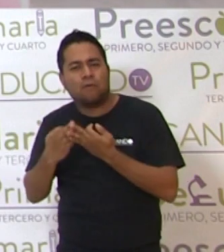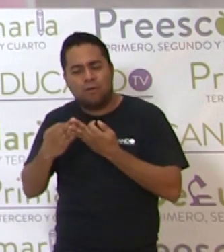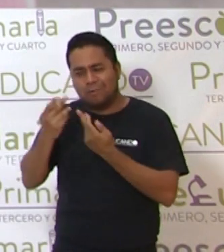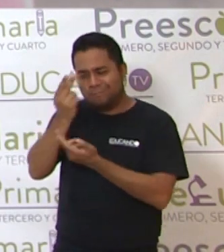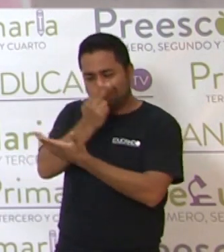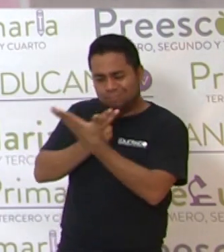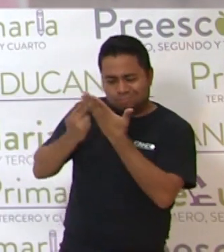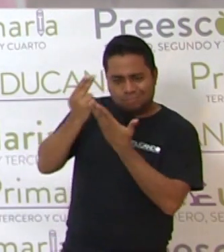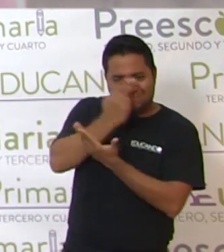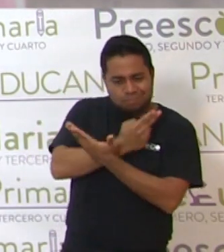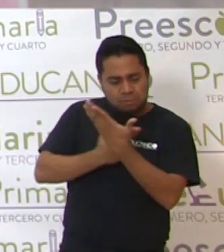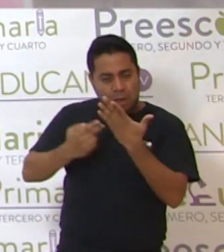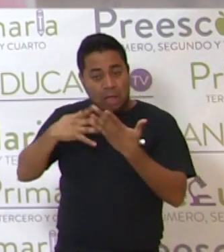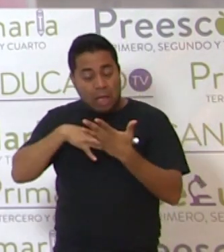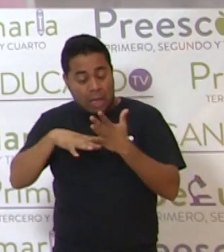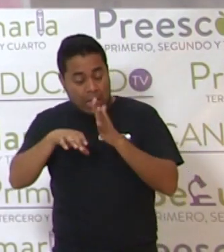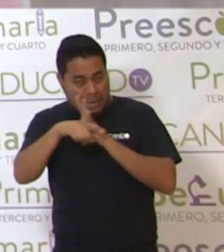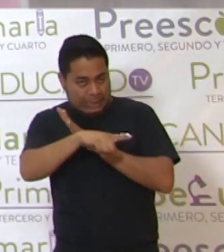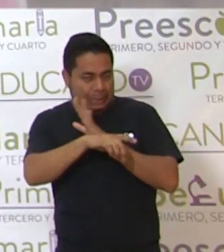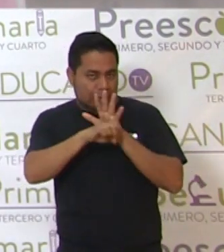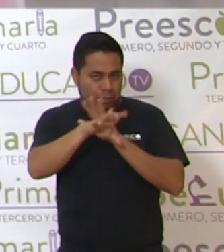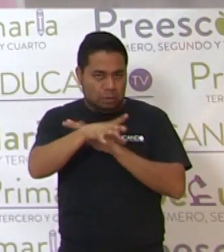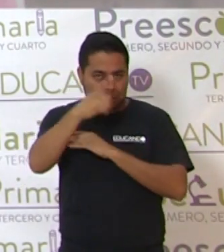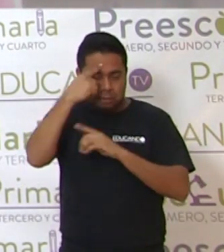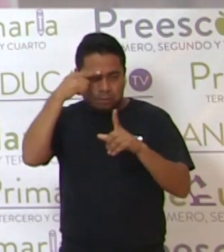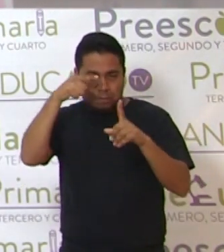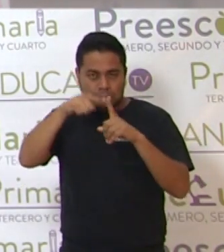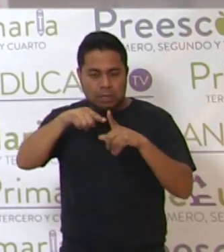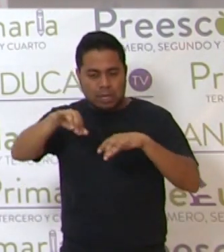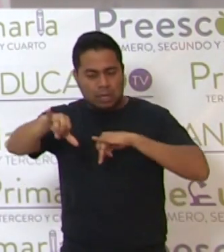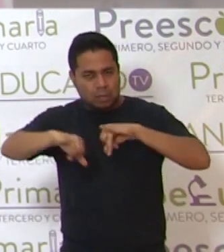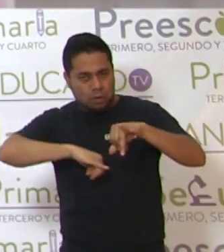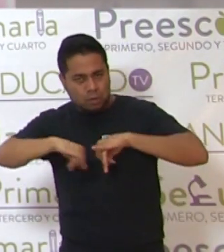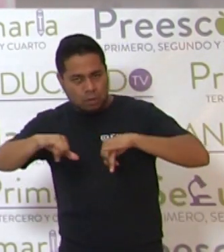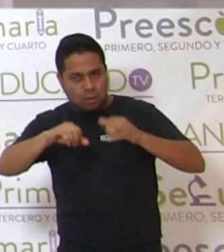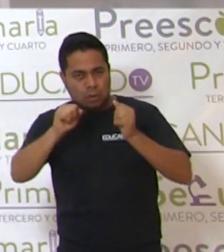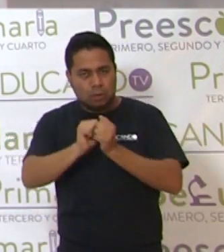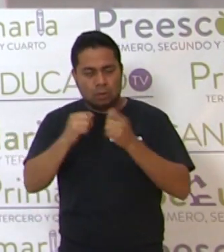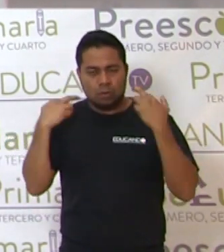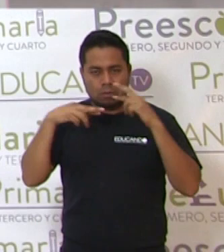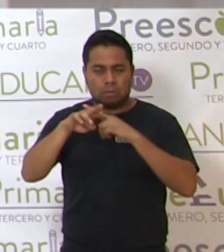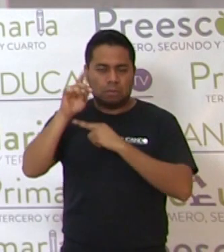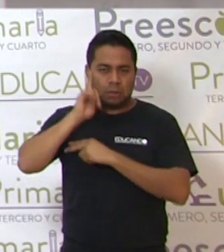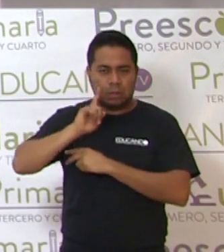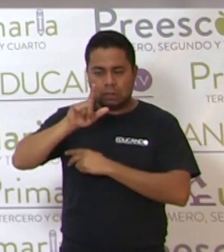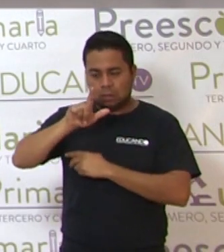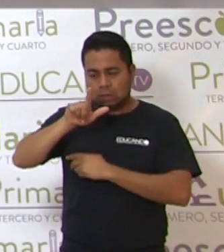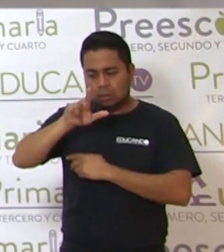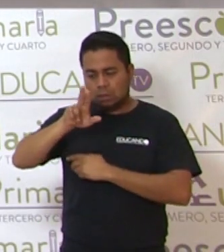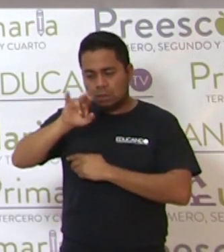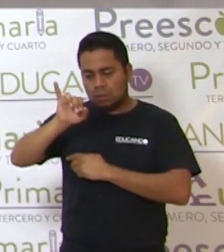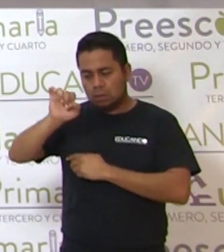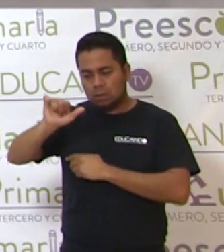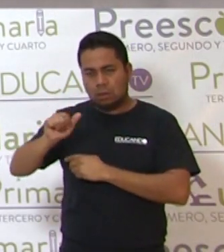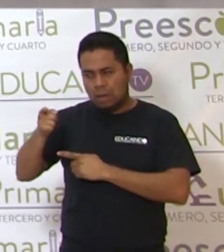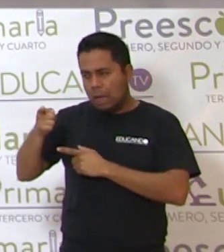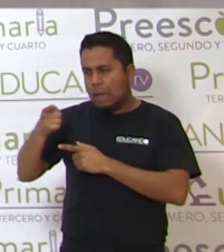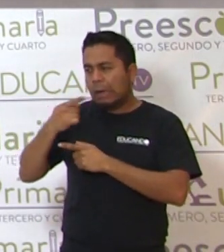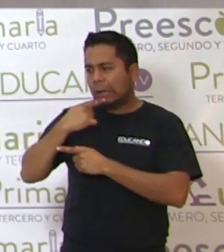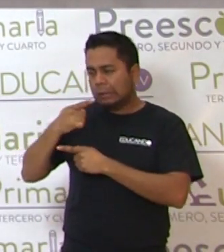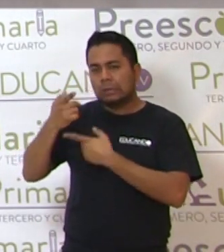estamos enlazando, por ejemplo, en la materia de geometría con la maestra Luisa estuvimos platicando que ya están viendo sobre